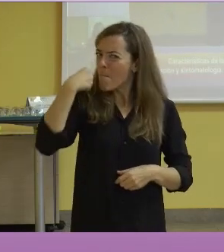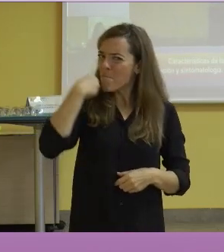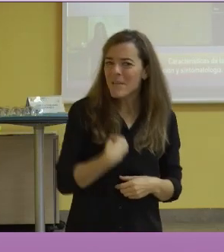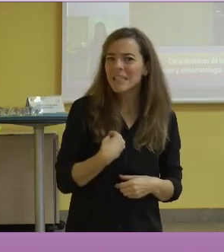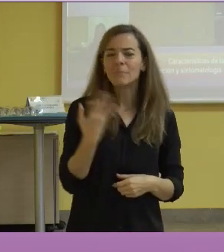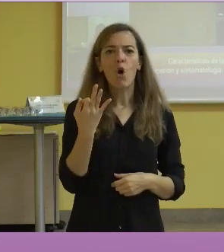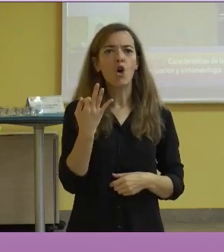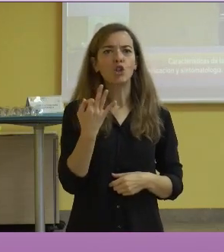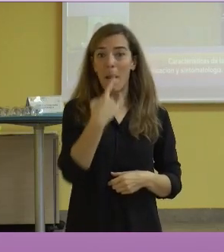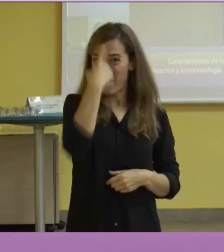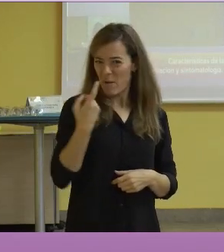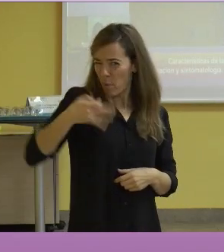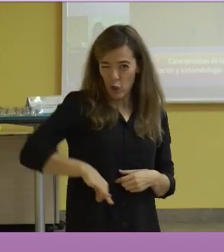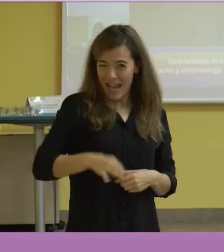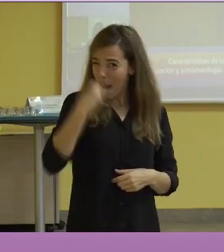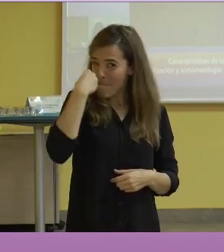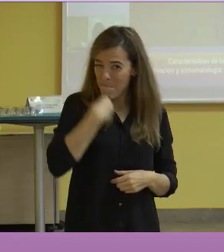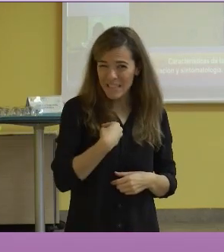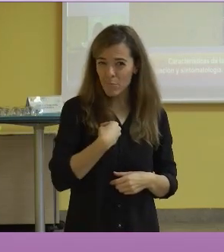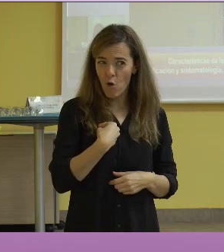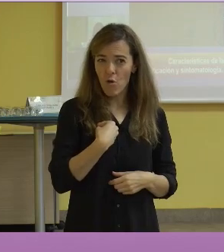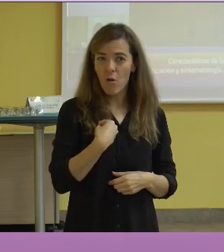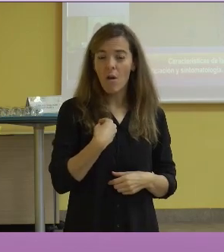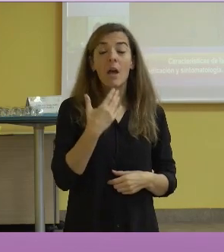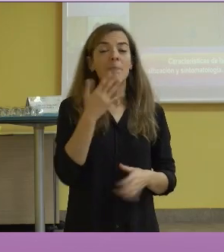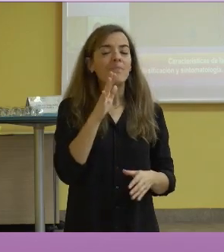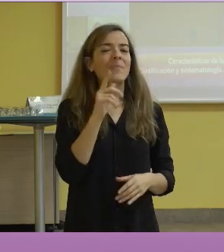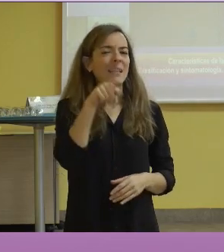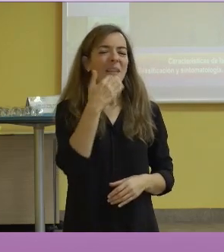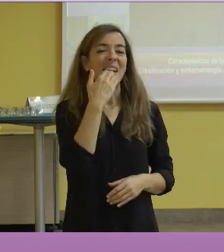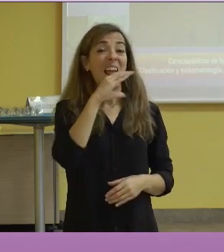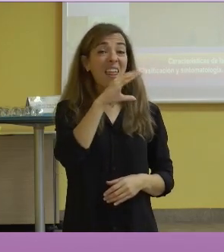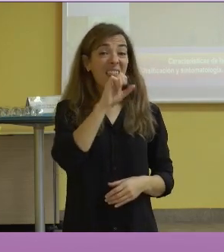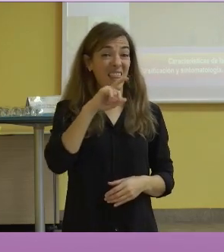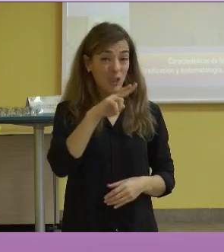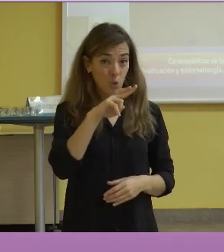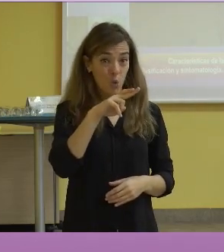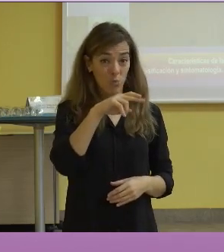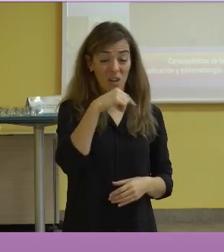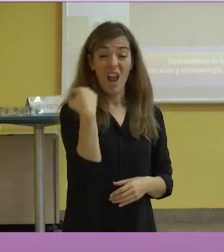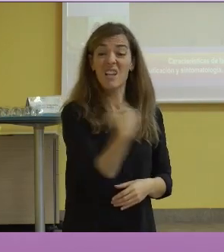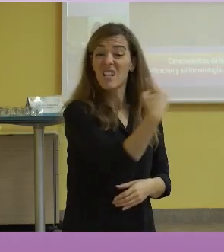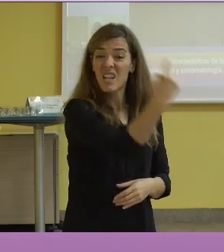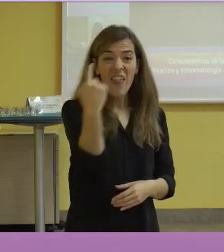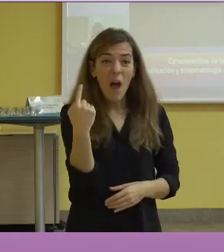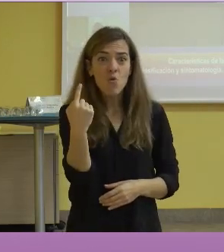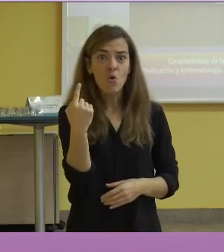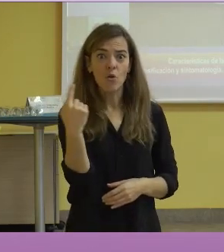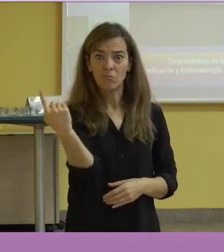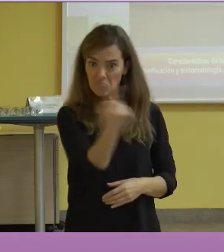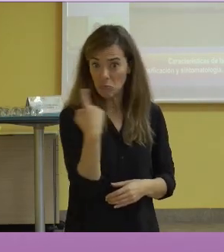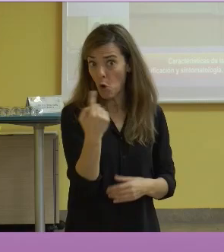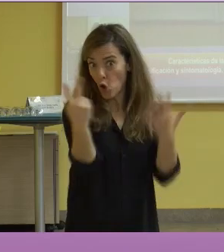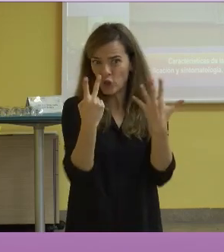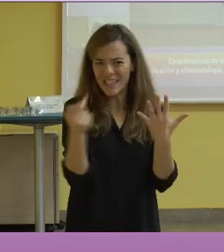los mismos perfiles profesionales y si entre los diferentes CESUR de ataxias hay algún tipo de